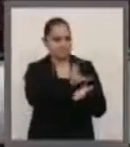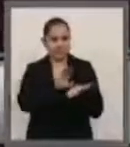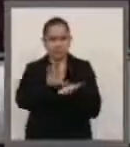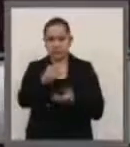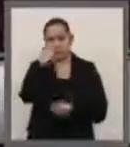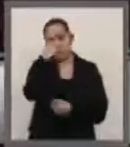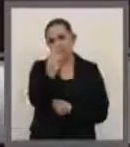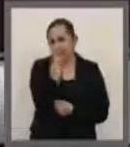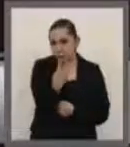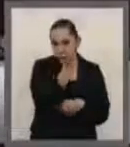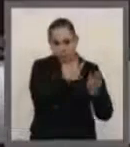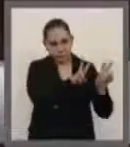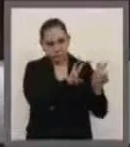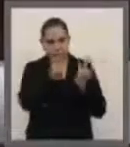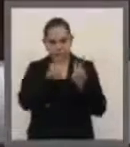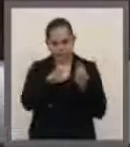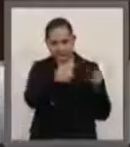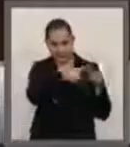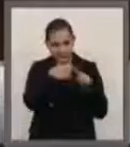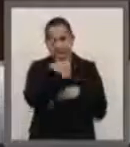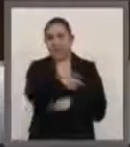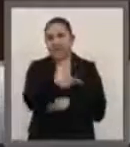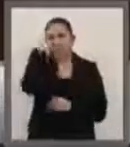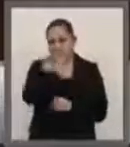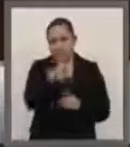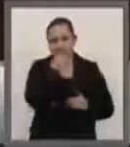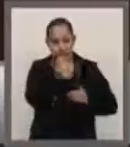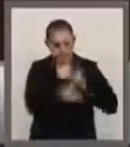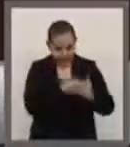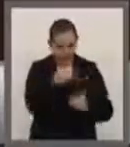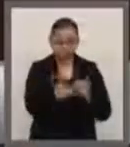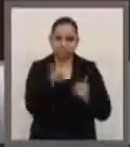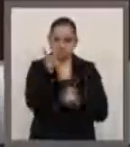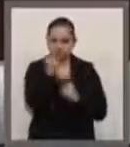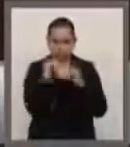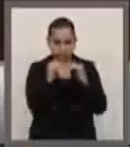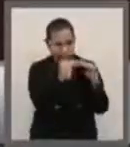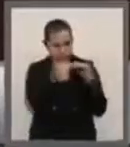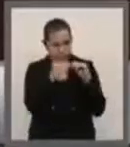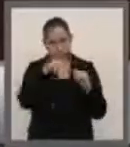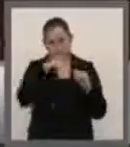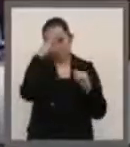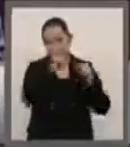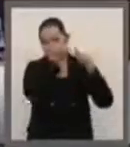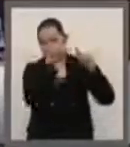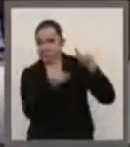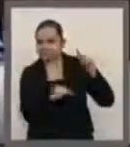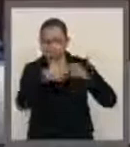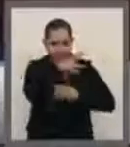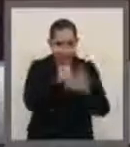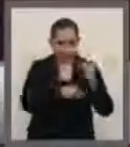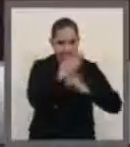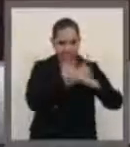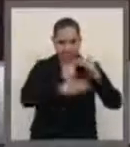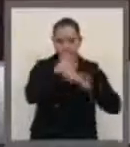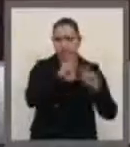rubros fundamentales para la estabilidad, el desarrollo y el crecimiento del país: la educación